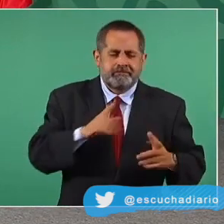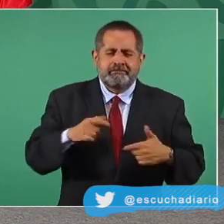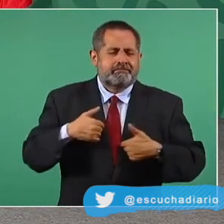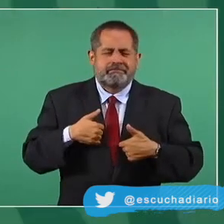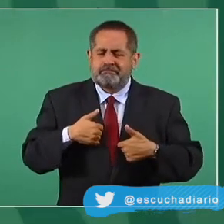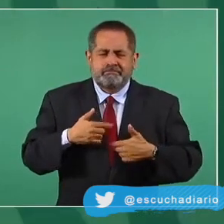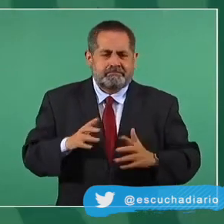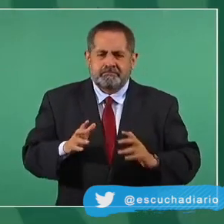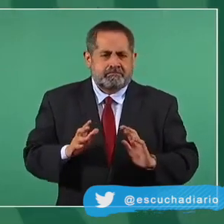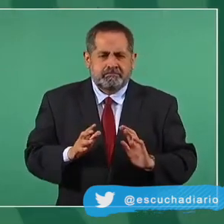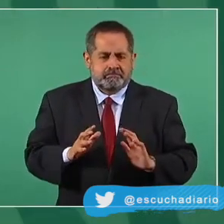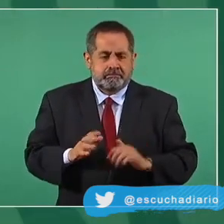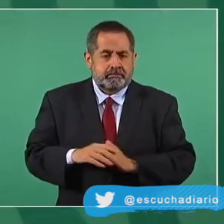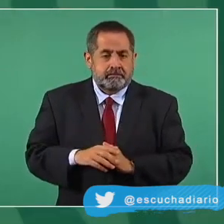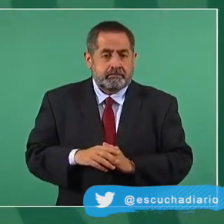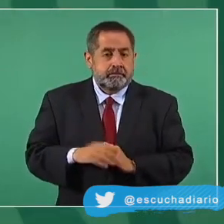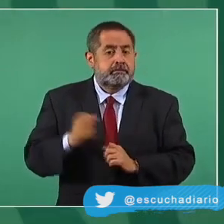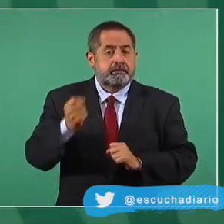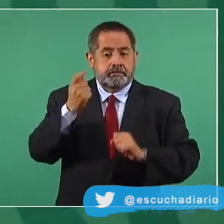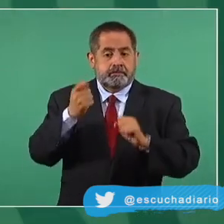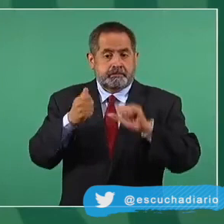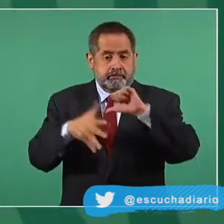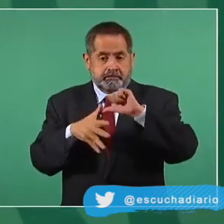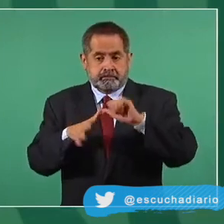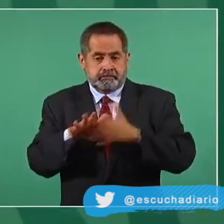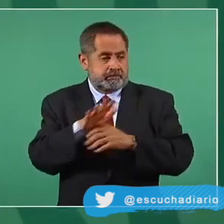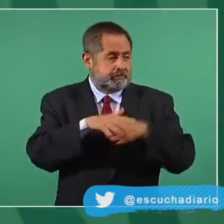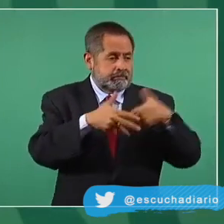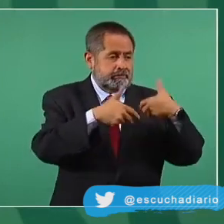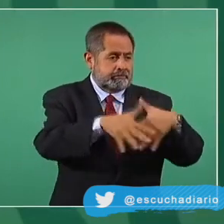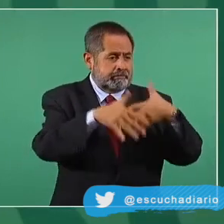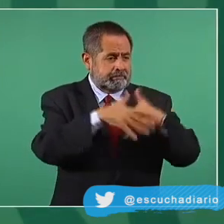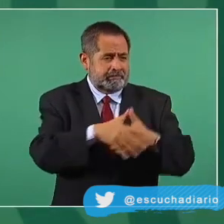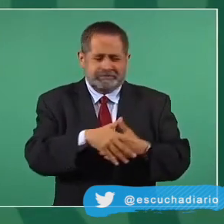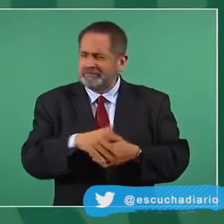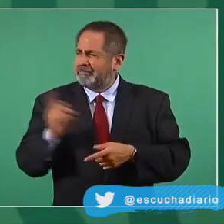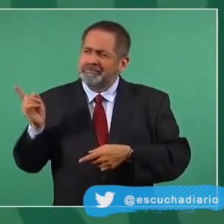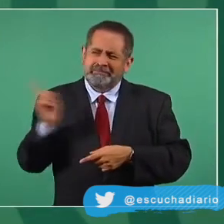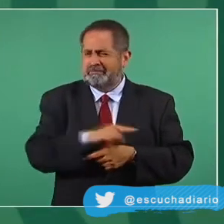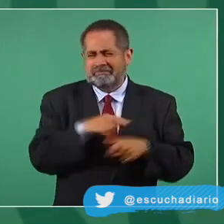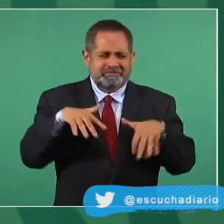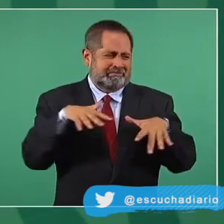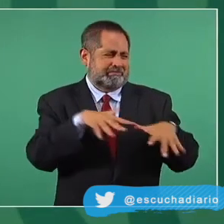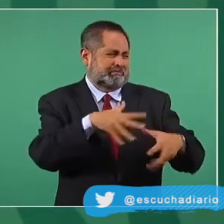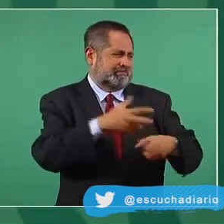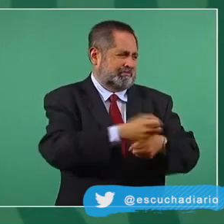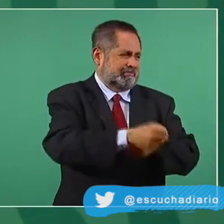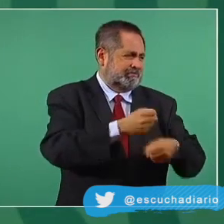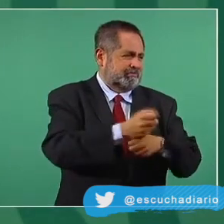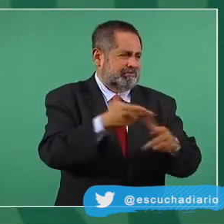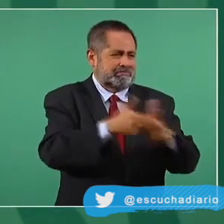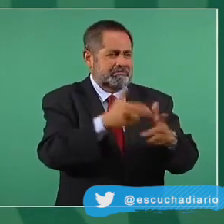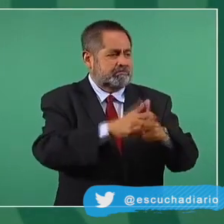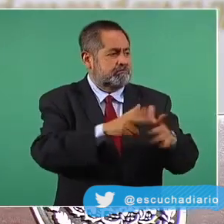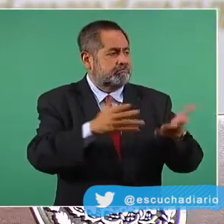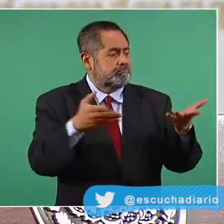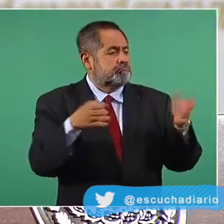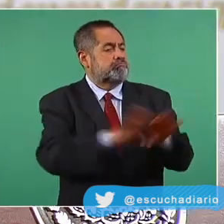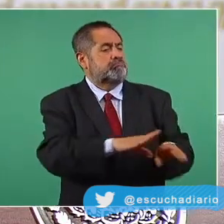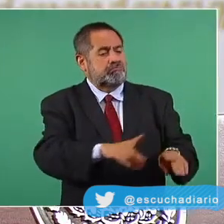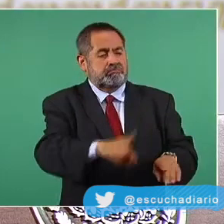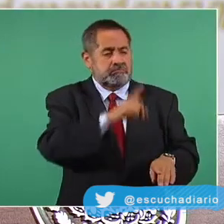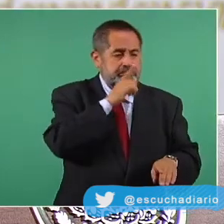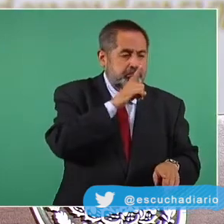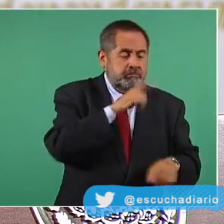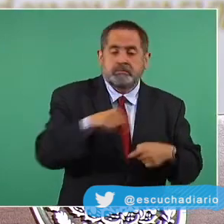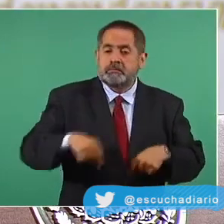en donde no solo eso, se reprimen manifestaciones, hay asesinatos. Aquí